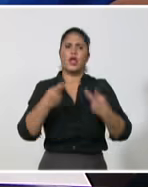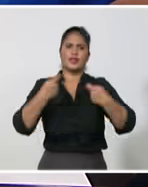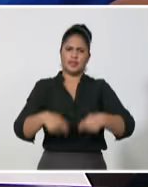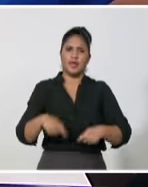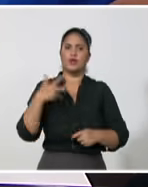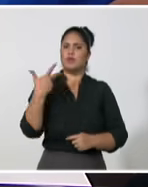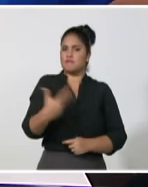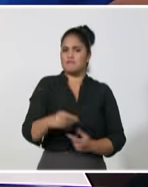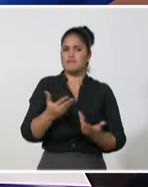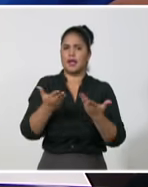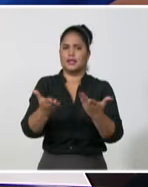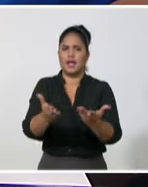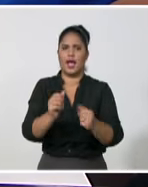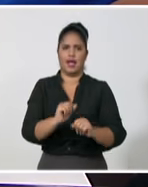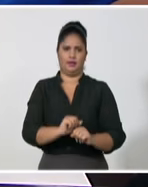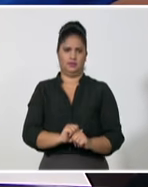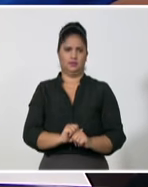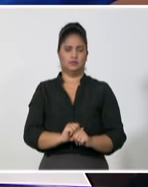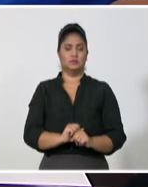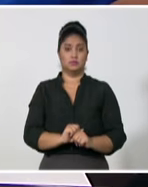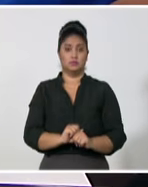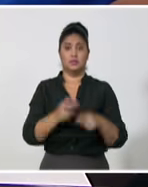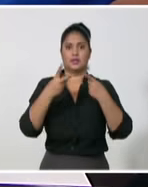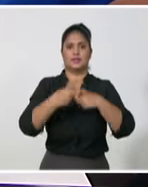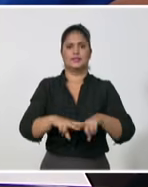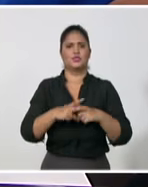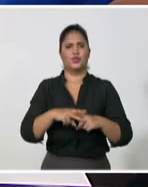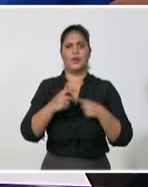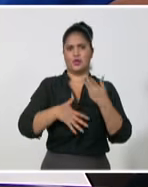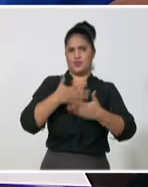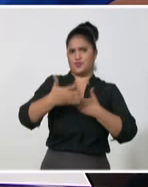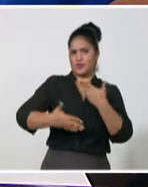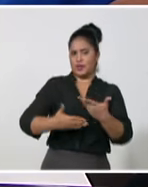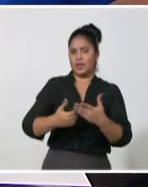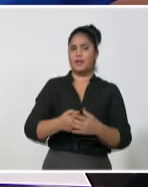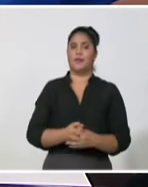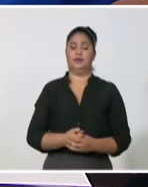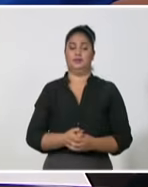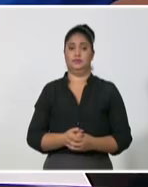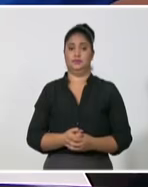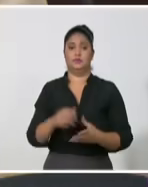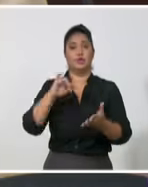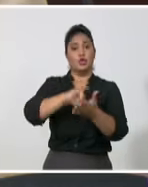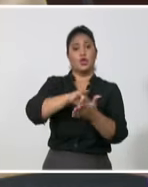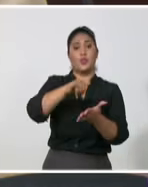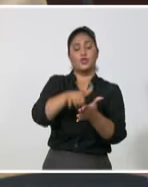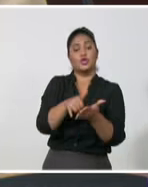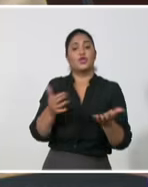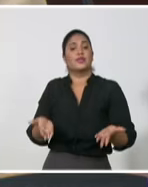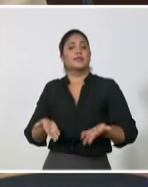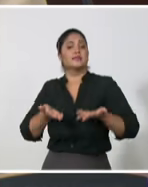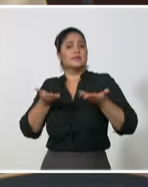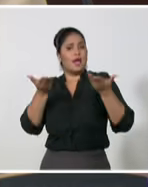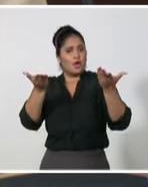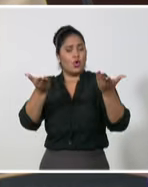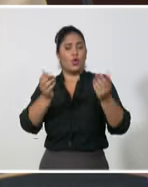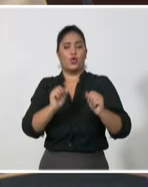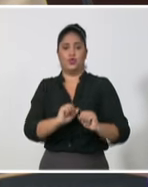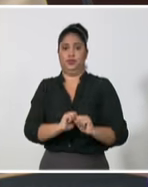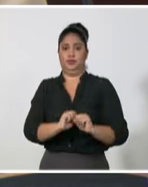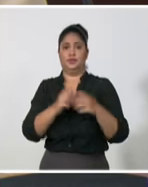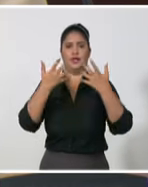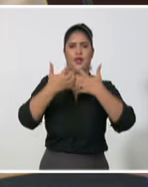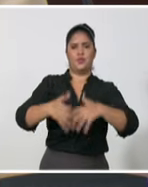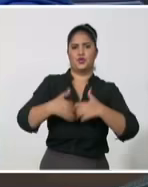de la estrategia del desarrollo local el diseño de los proyectos de desarrollo local desde la sostenibilidad agro línea